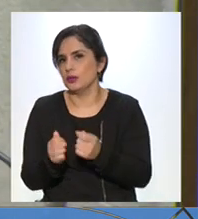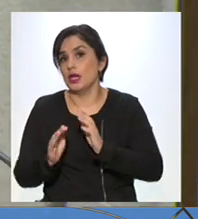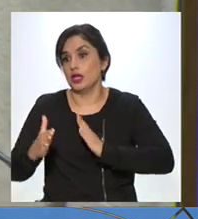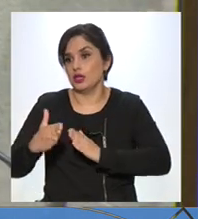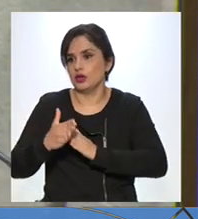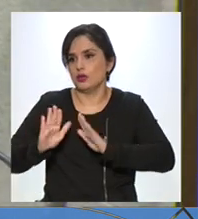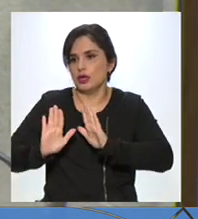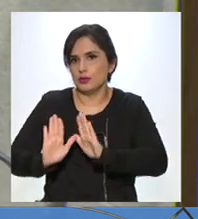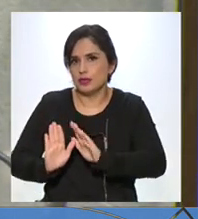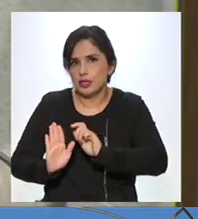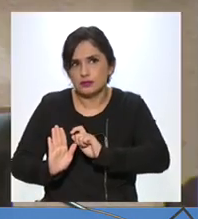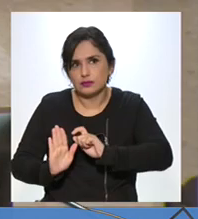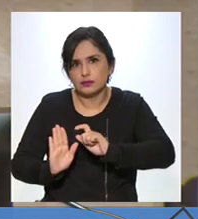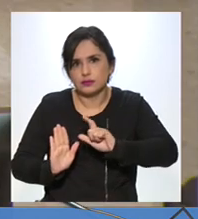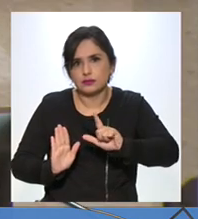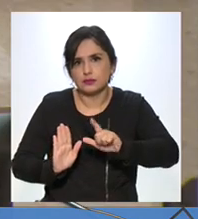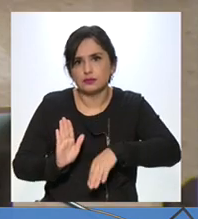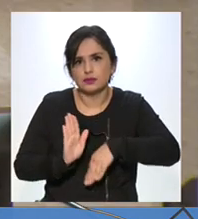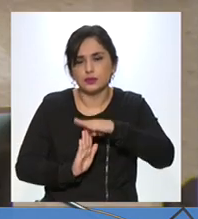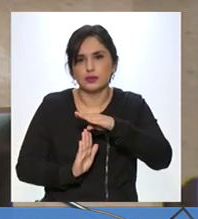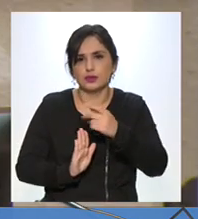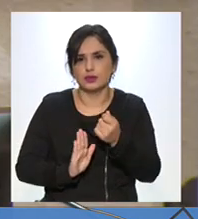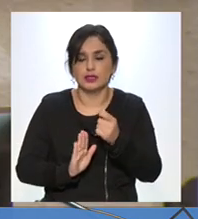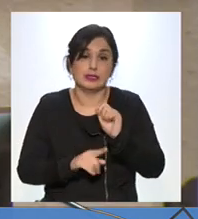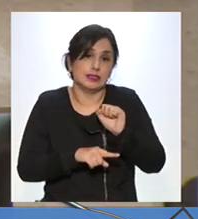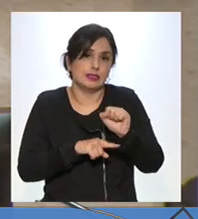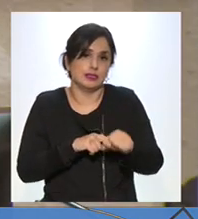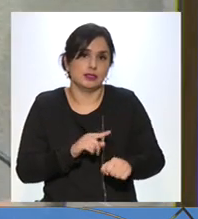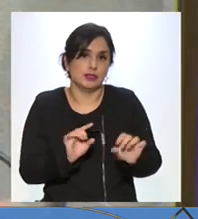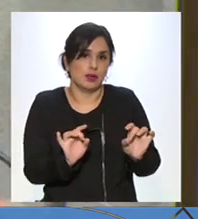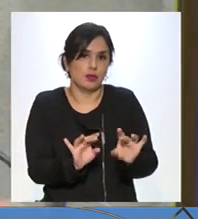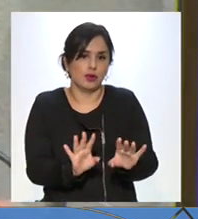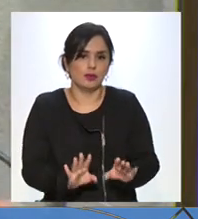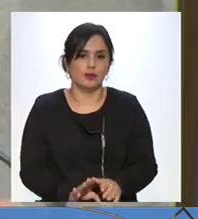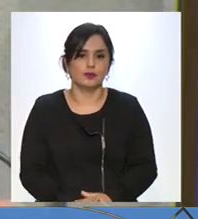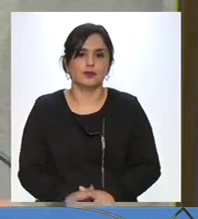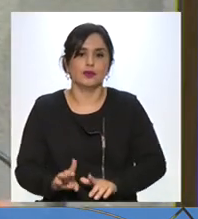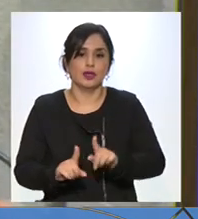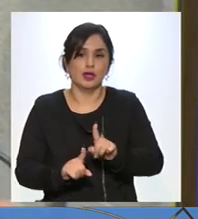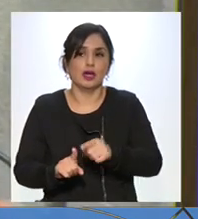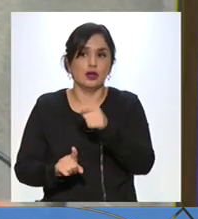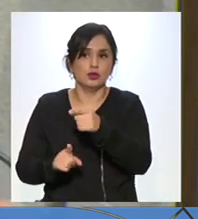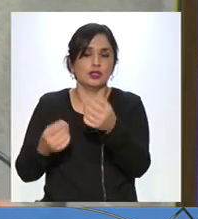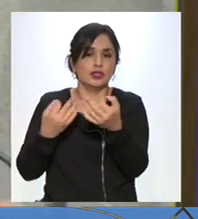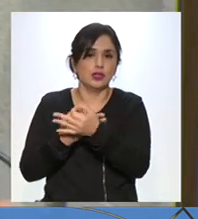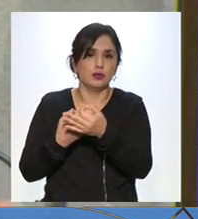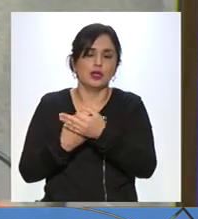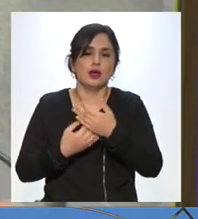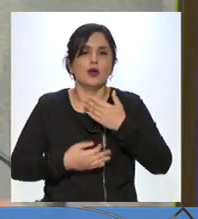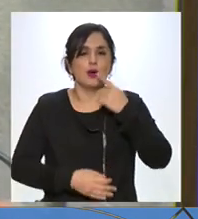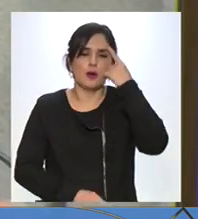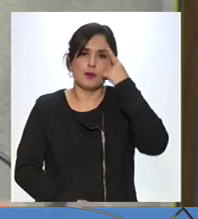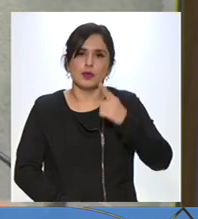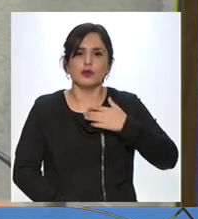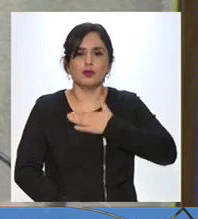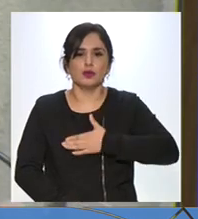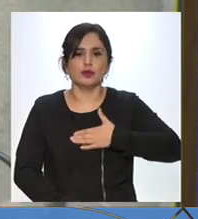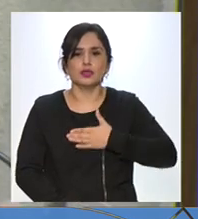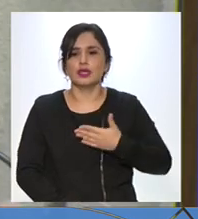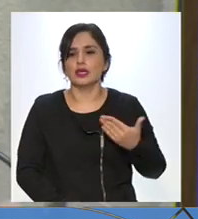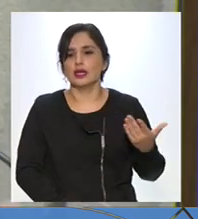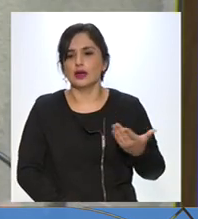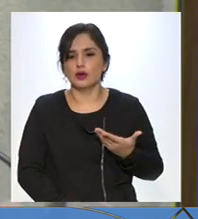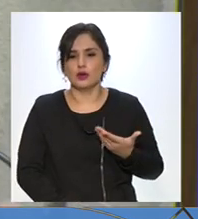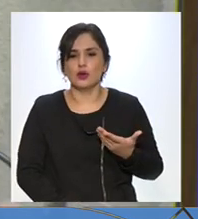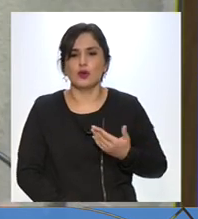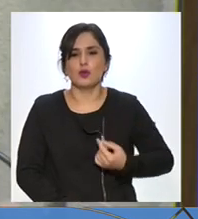inflacionaria si eventualmente llegara a ser aprobada? Que también sería importante. Ya algo señalado también, pero me gustaría cómo complicaría desde el punto de